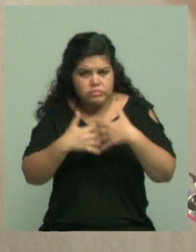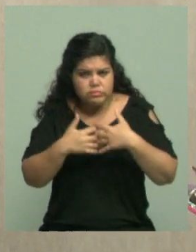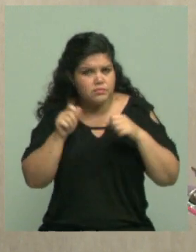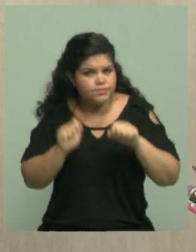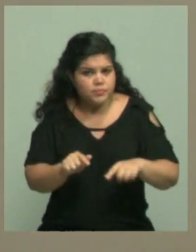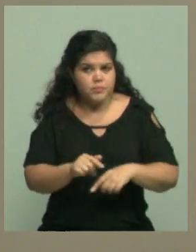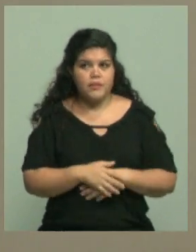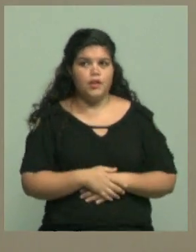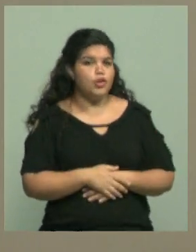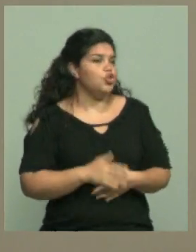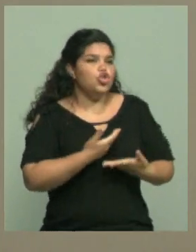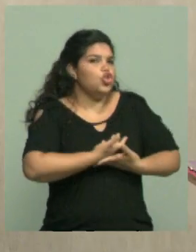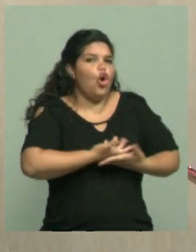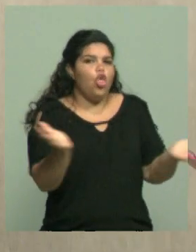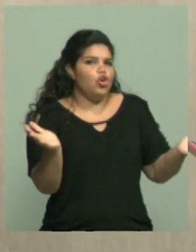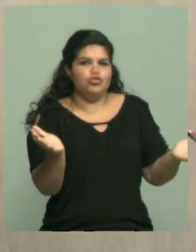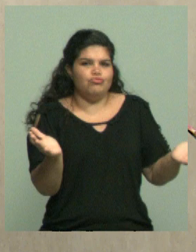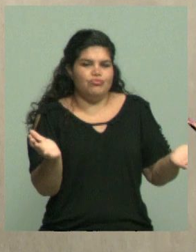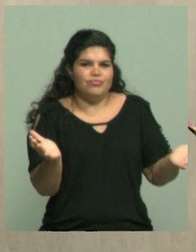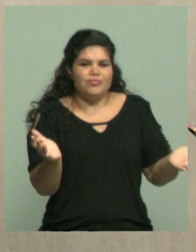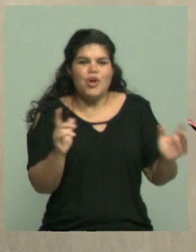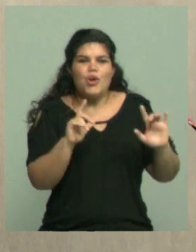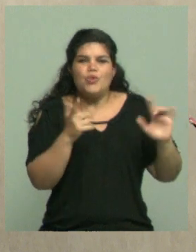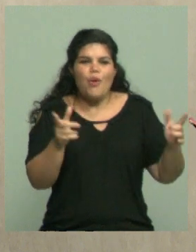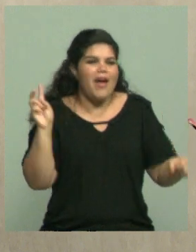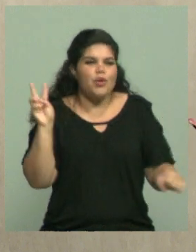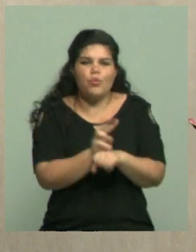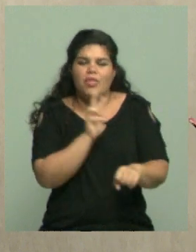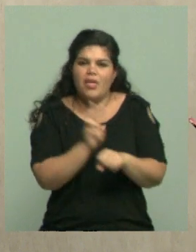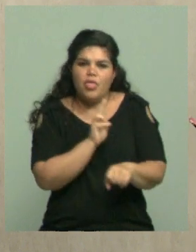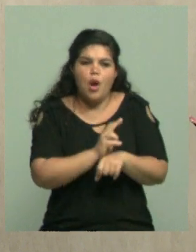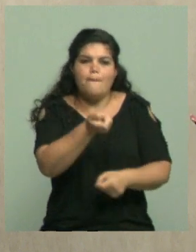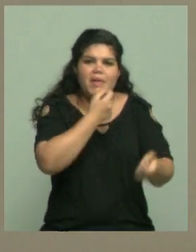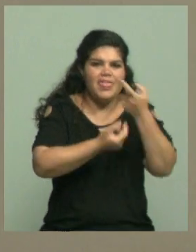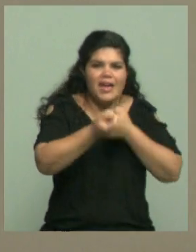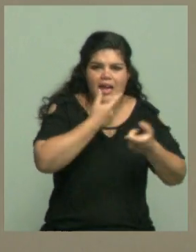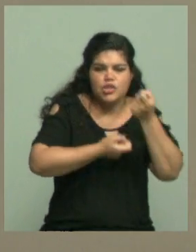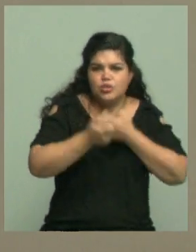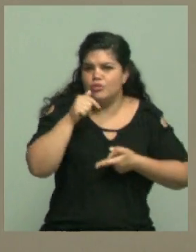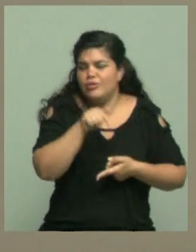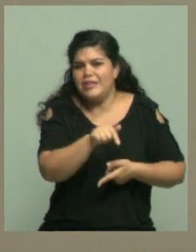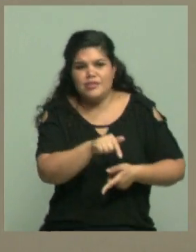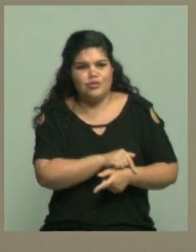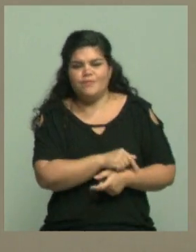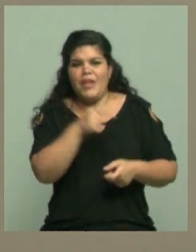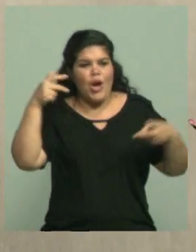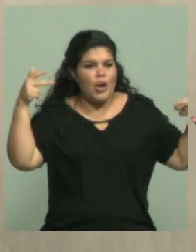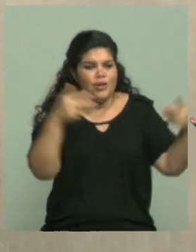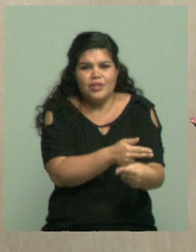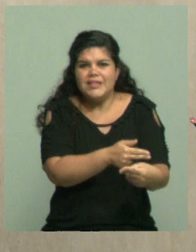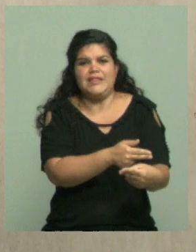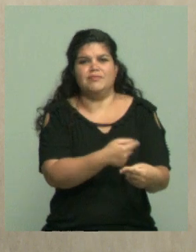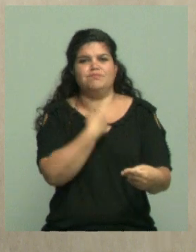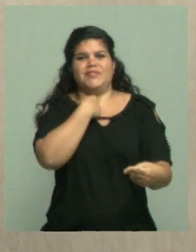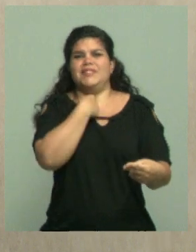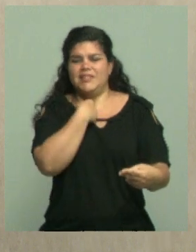la gran mayoría, todos claro, desprotegidos de esto en los medicamentos que van necesitando. Y que además que generalmente, como decíamos, son varios. Sí,